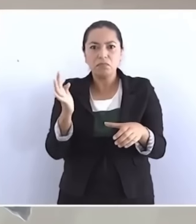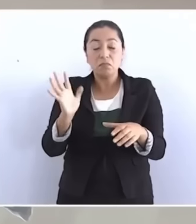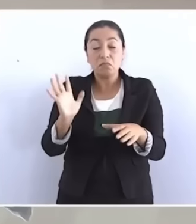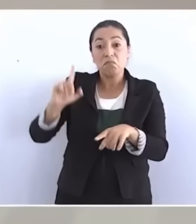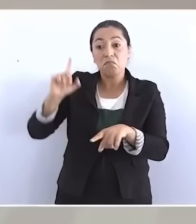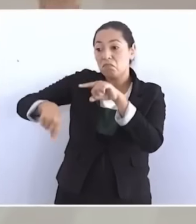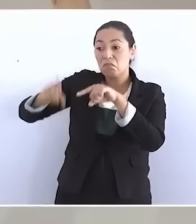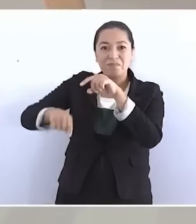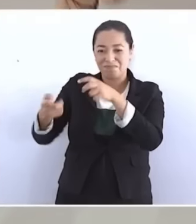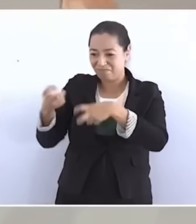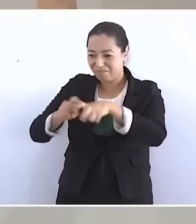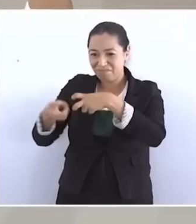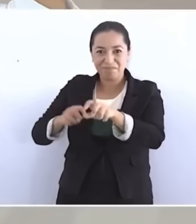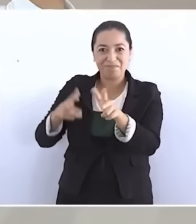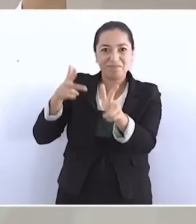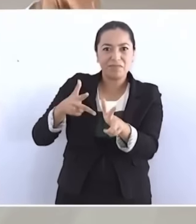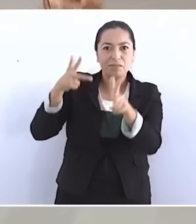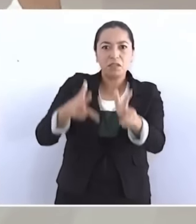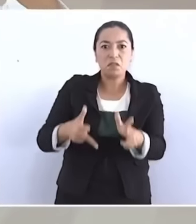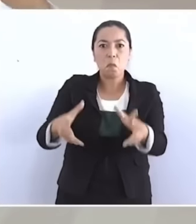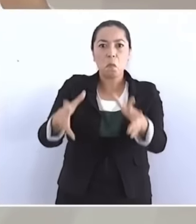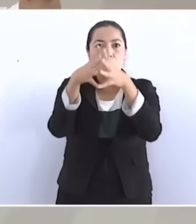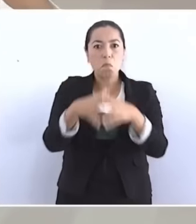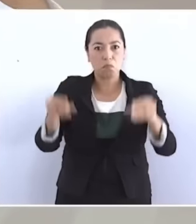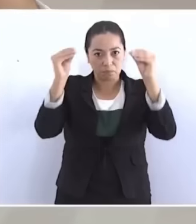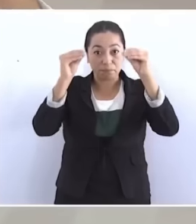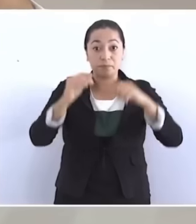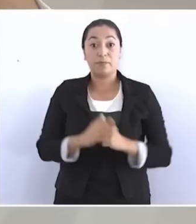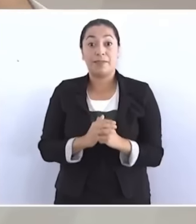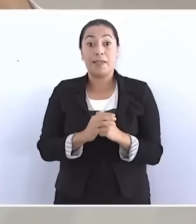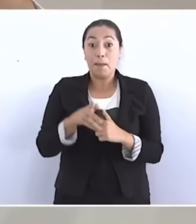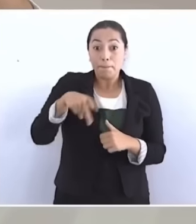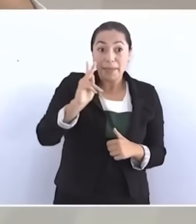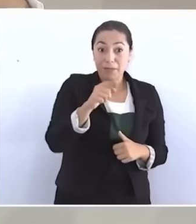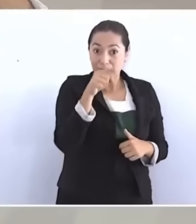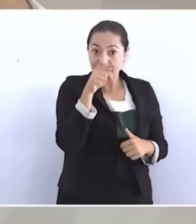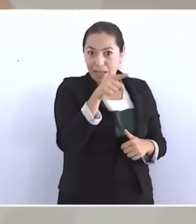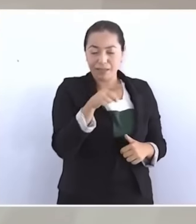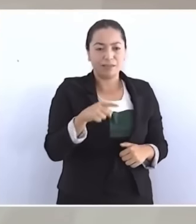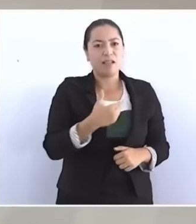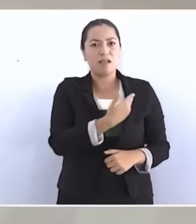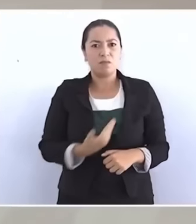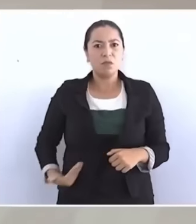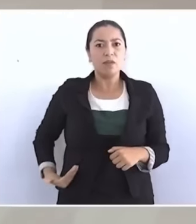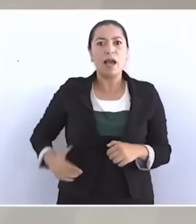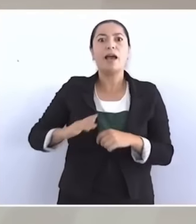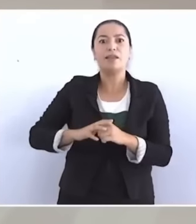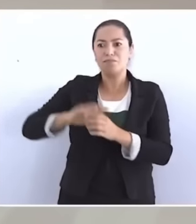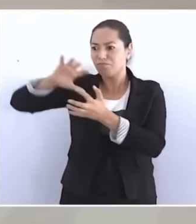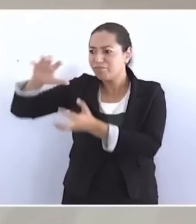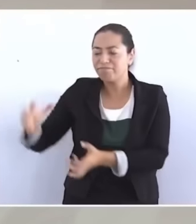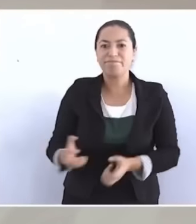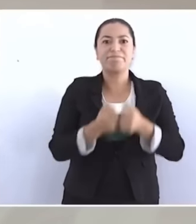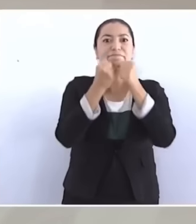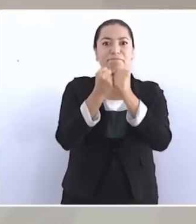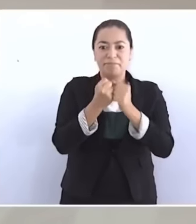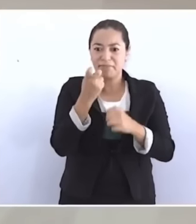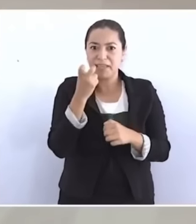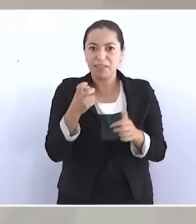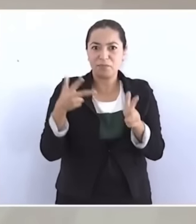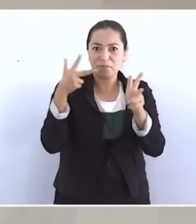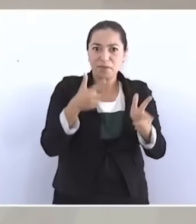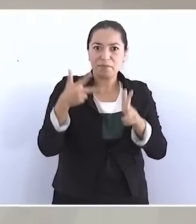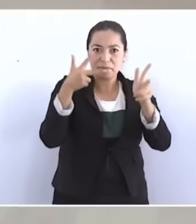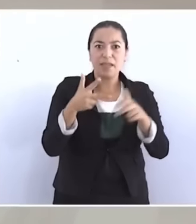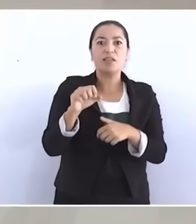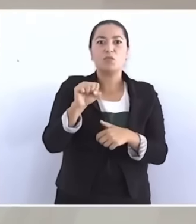pasajeros. Pues el presidente recuperó los trenes en el sureste mexicano. Recuperó el Tren